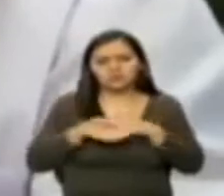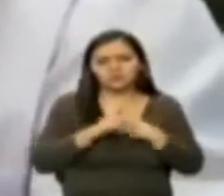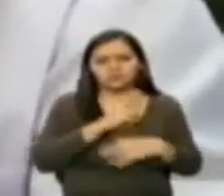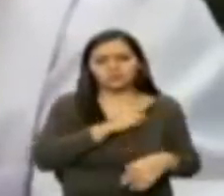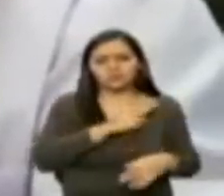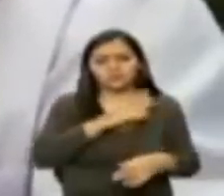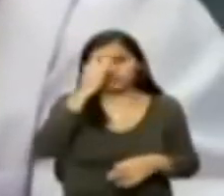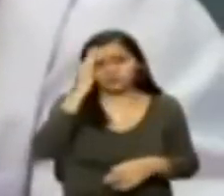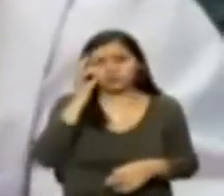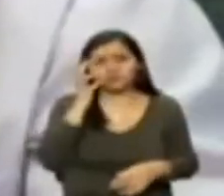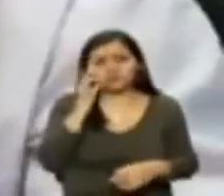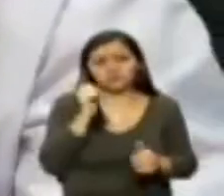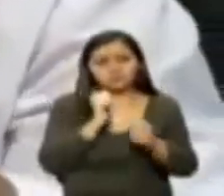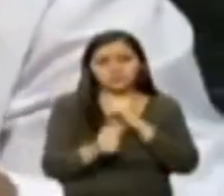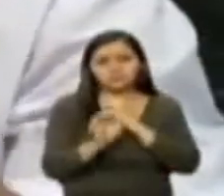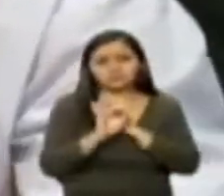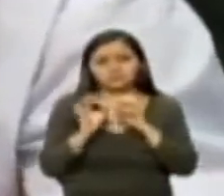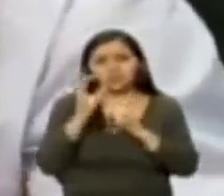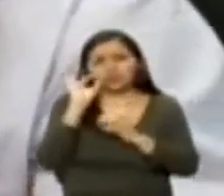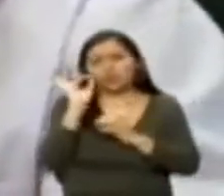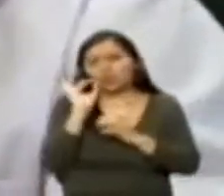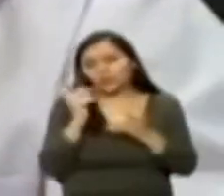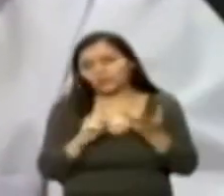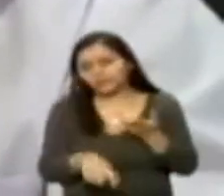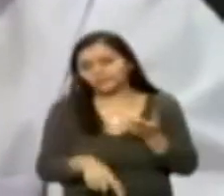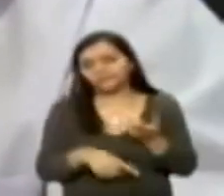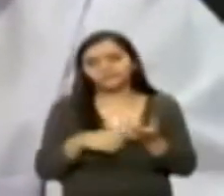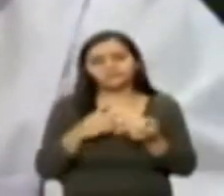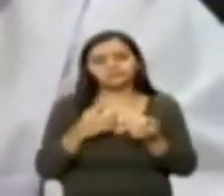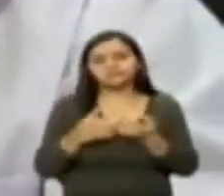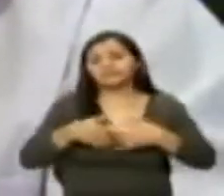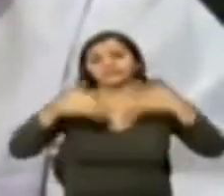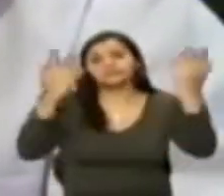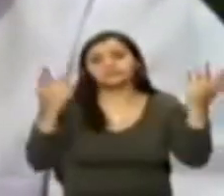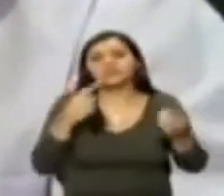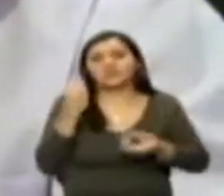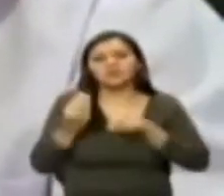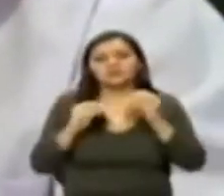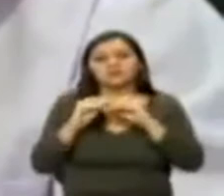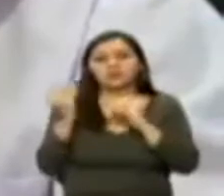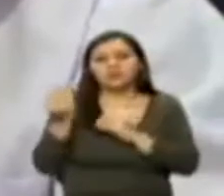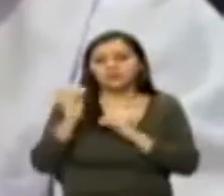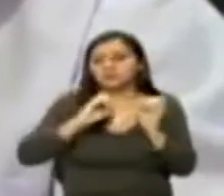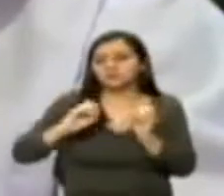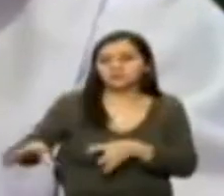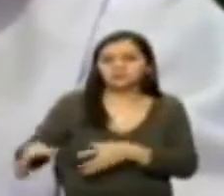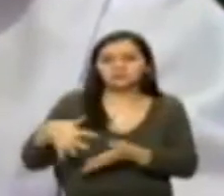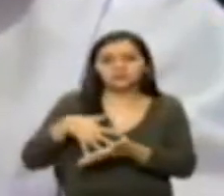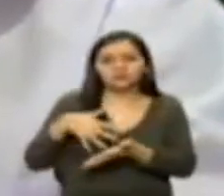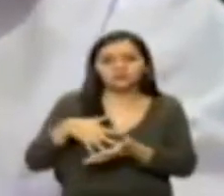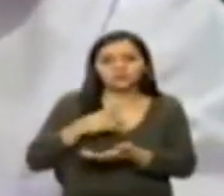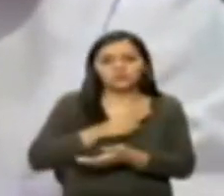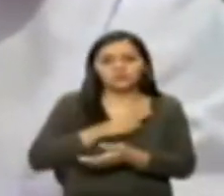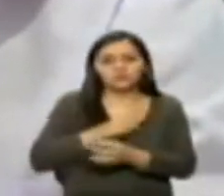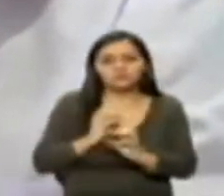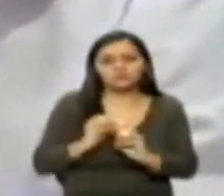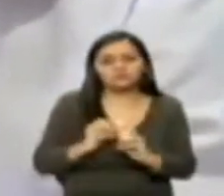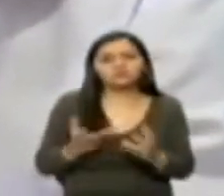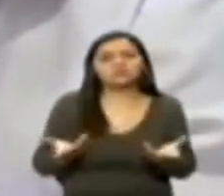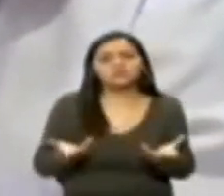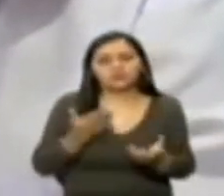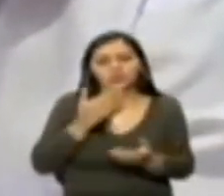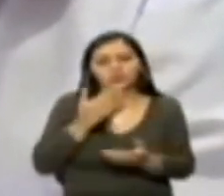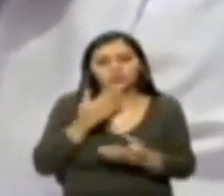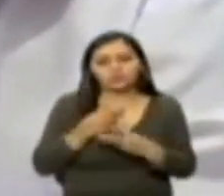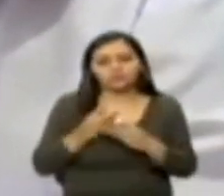porque no quiso, por varias razones. En todo caso, ¿qué hay con esta juventud que no ha podido seguir los estudios superiores?